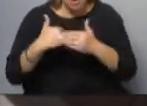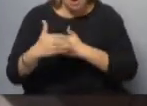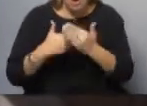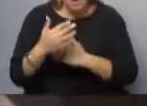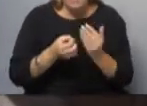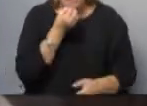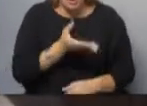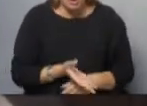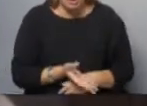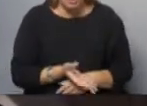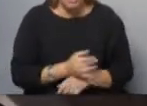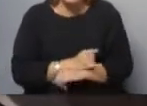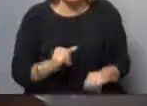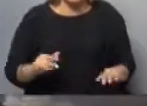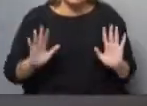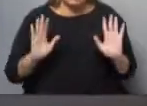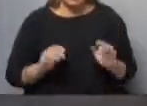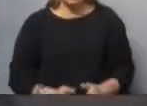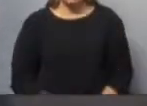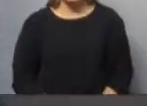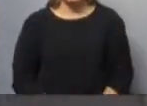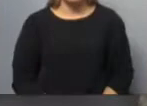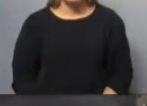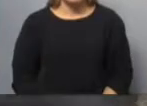esto de una vez por todas.